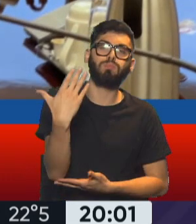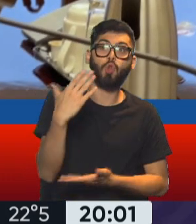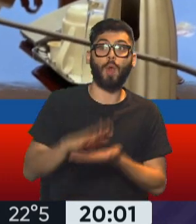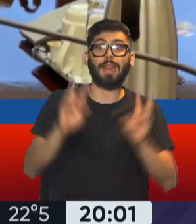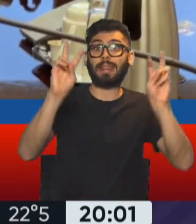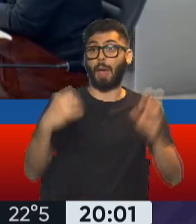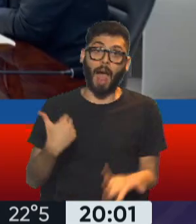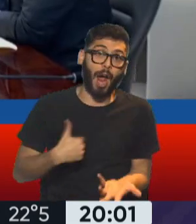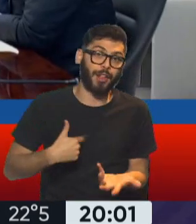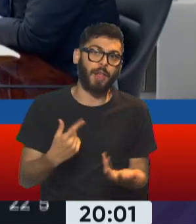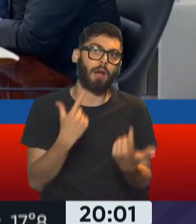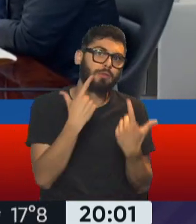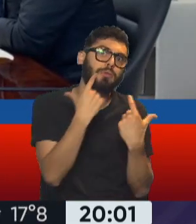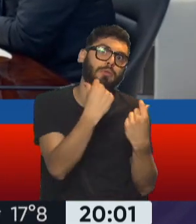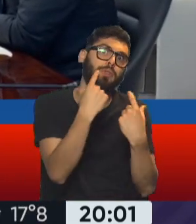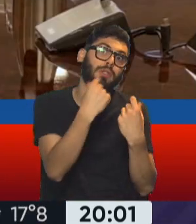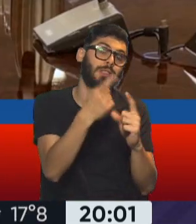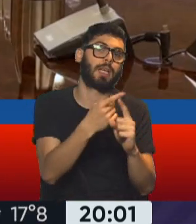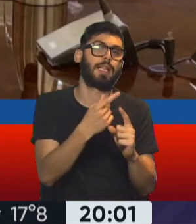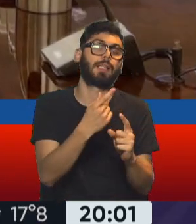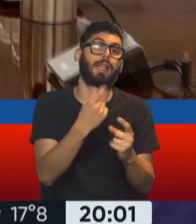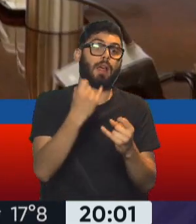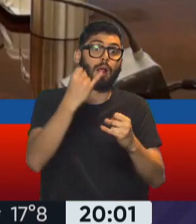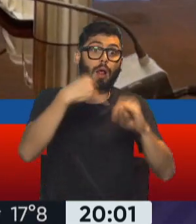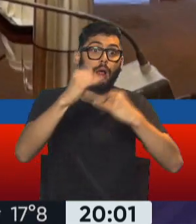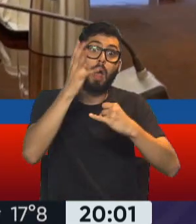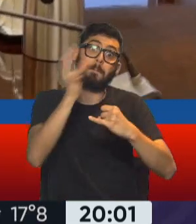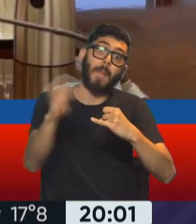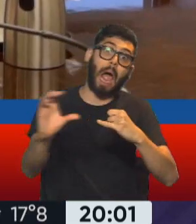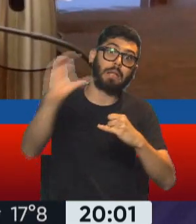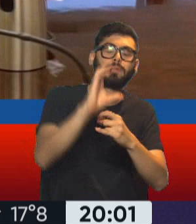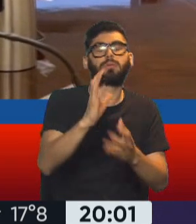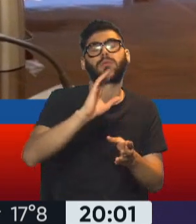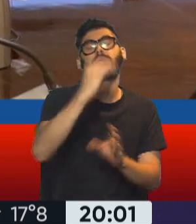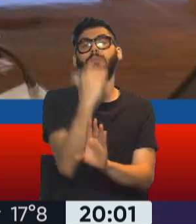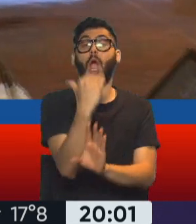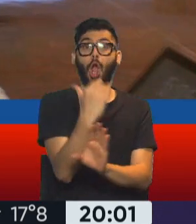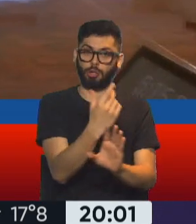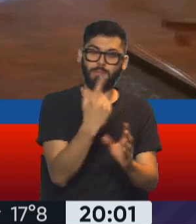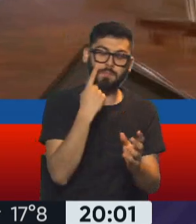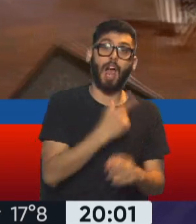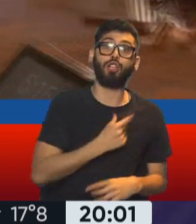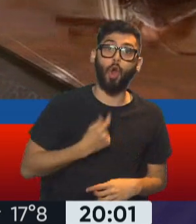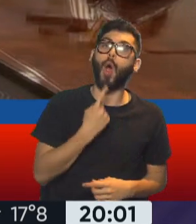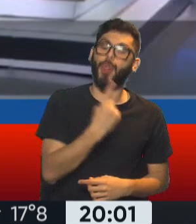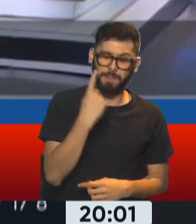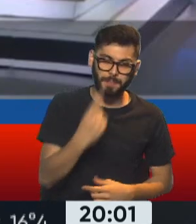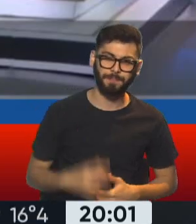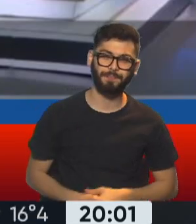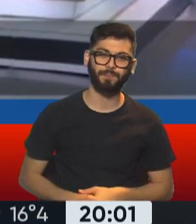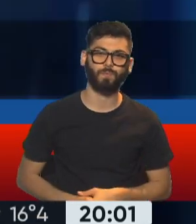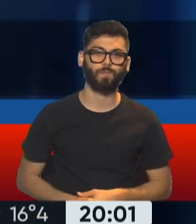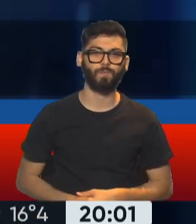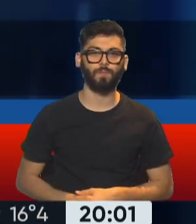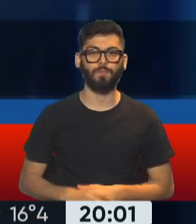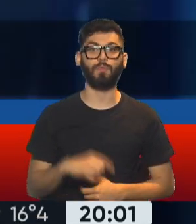que Argentina viene reclamando, que es justamente la reducción de las sobretasas que se cobran en el préstamo a renegociar con el fondo. Mira. We have